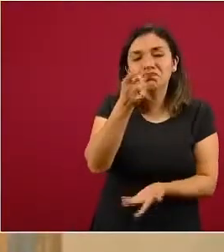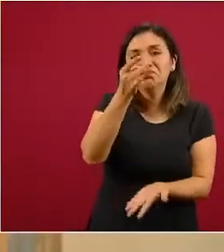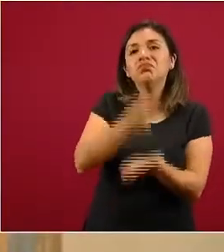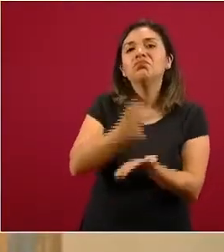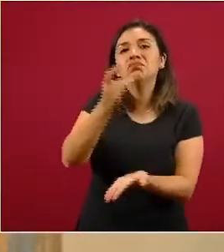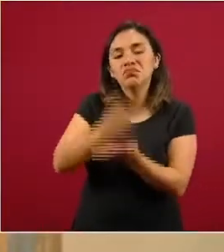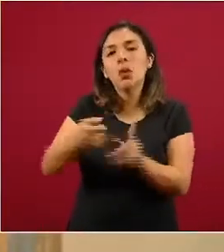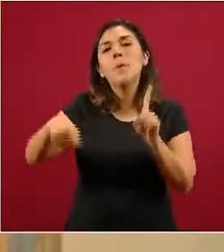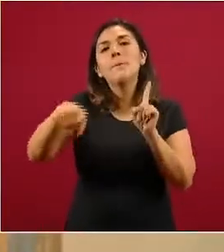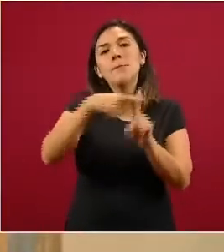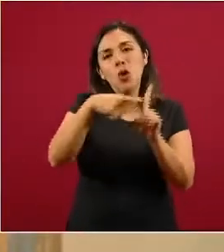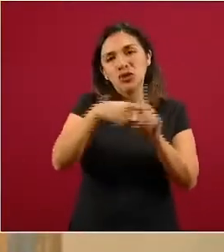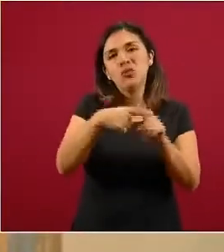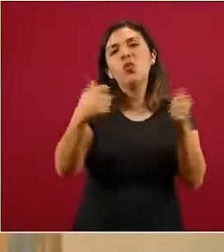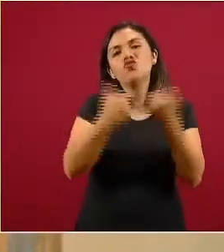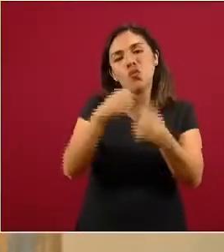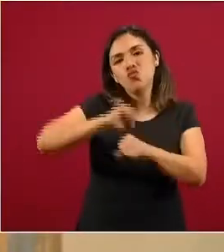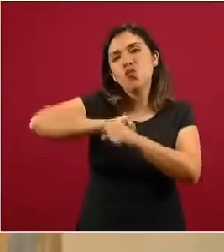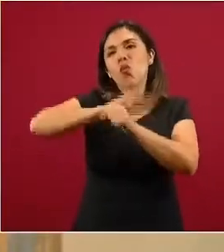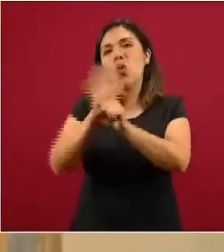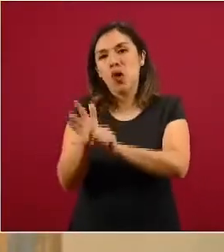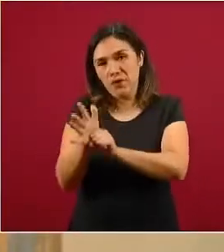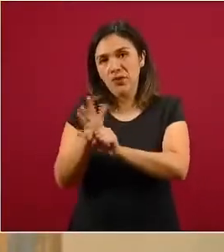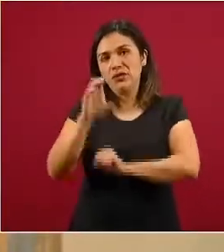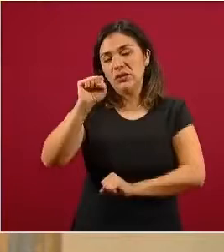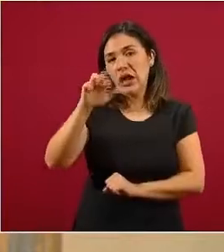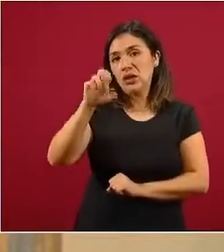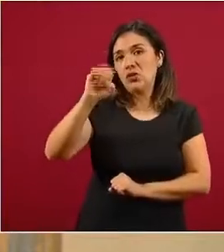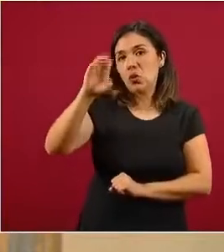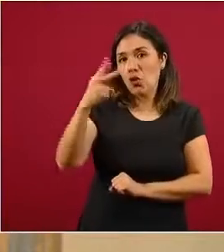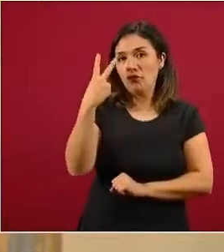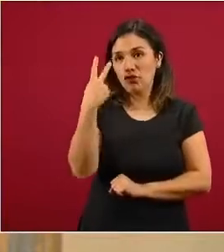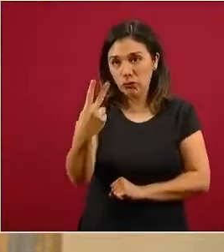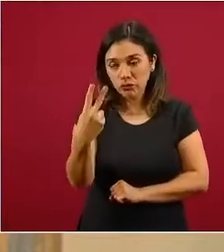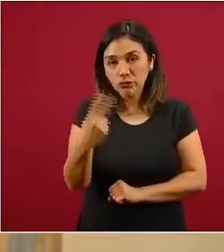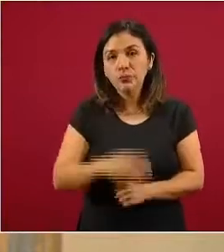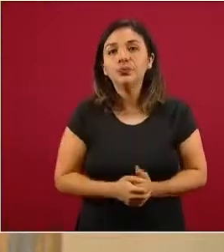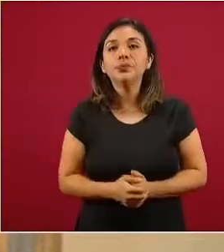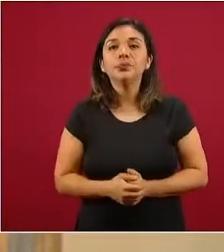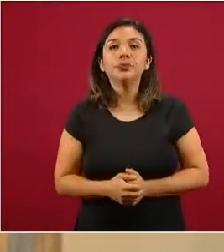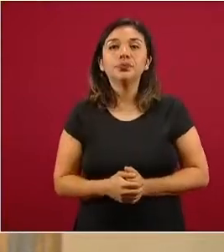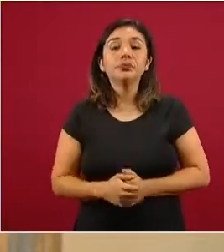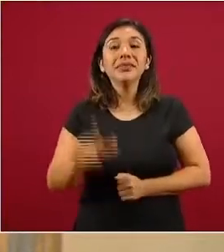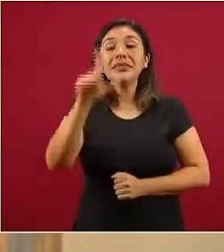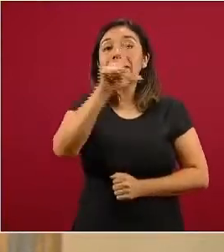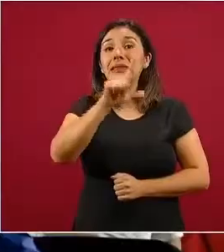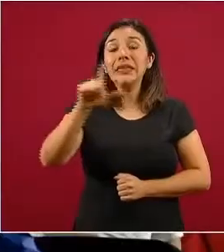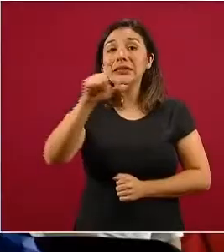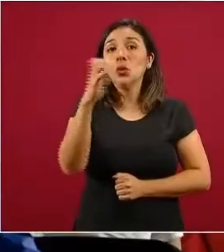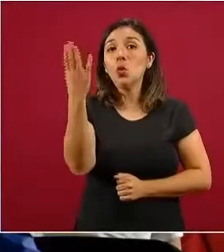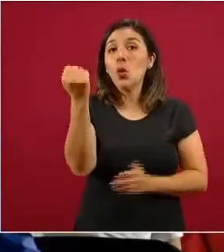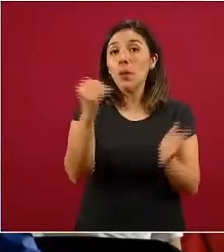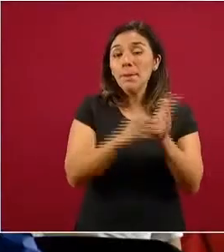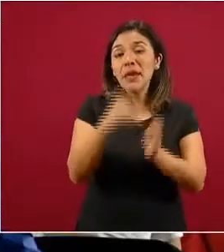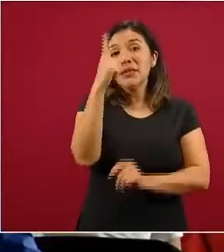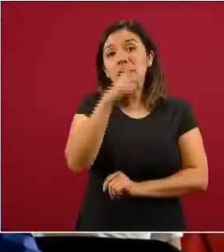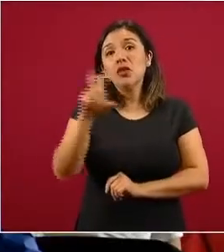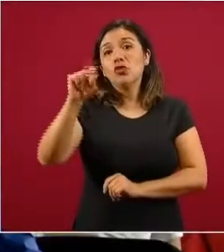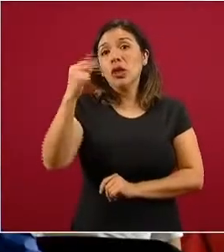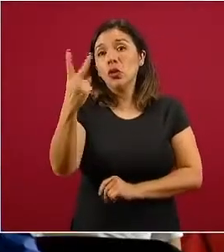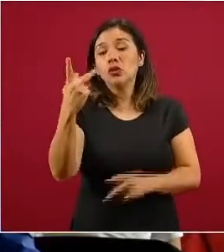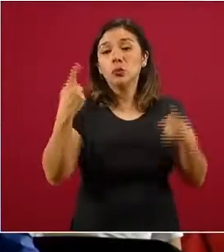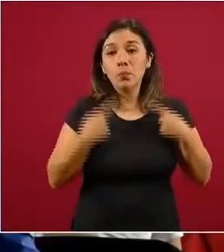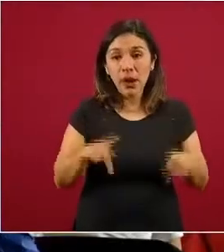semana 31. Creo que esto es importante. Esto sucede, normalmente lo hemos observado, empieza